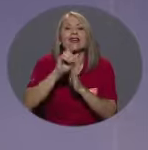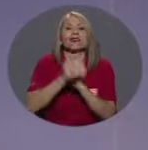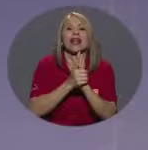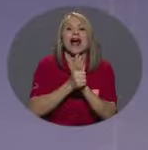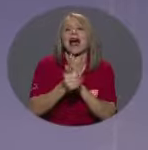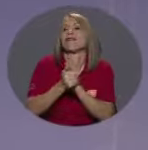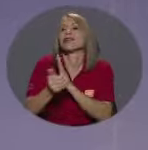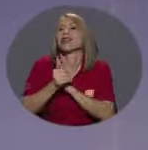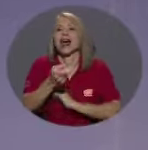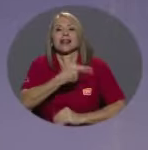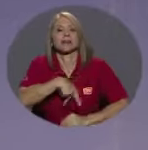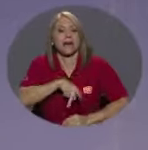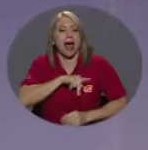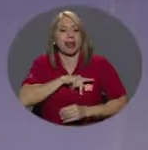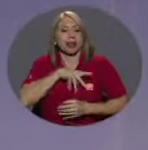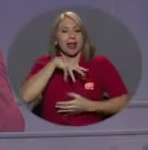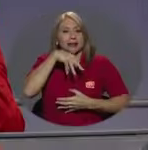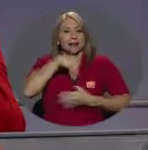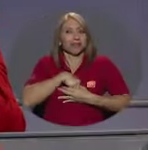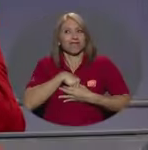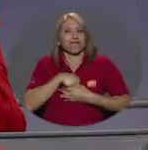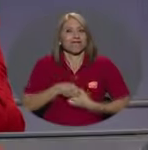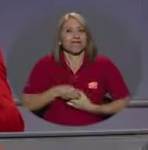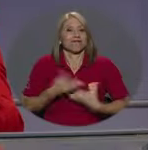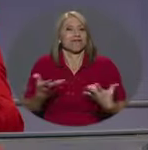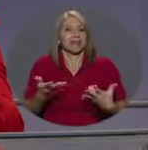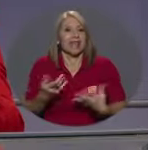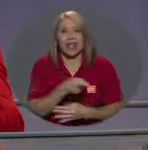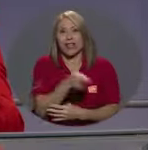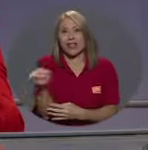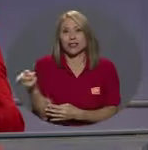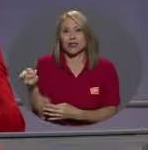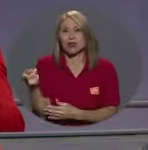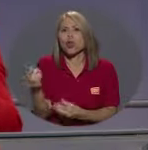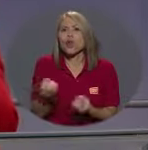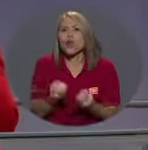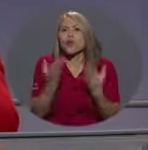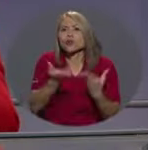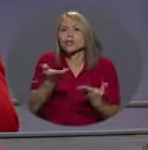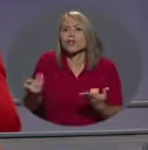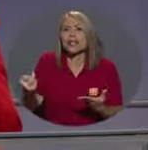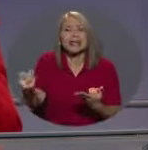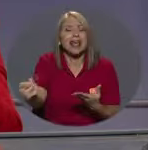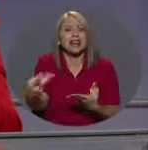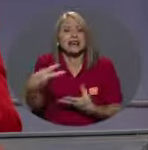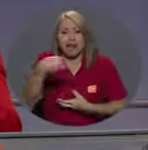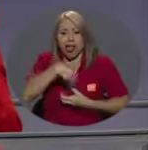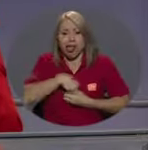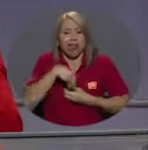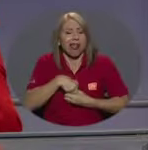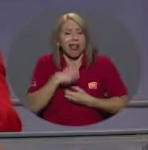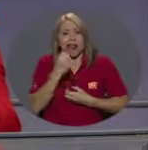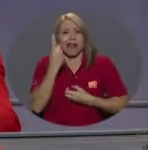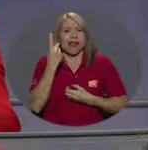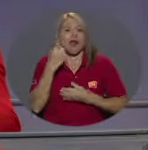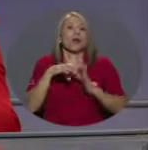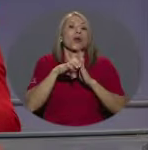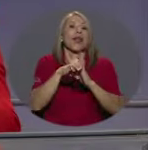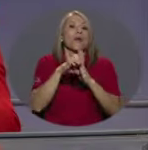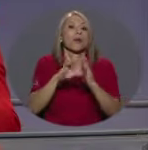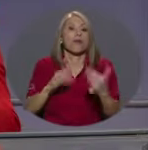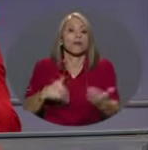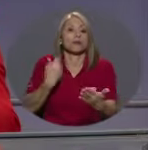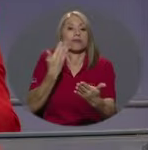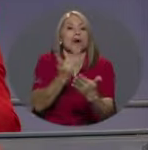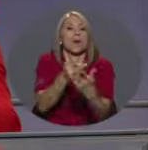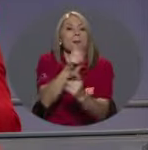habilidades blandas en estos muchachos. Hay muchas cosas que ellos no tienen interiorizadas. El concepto, por ejemplo,